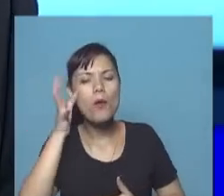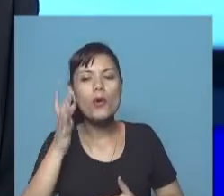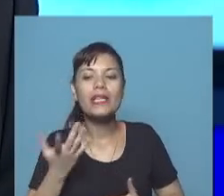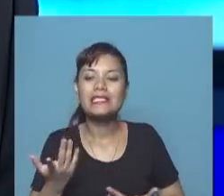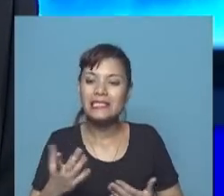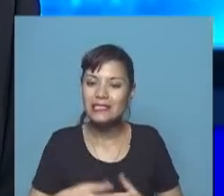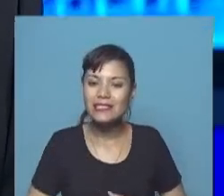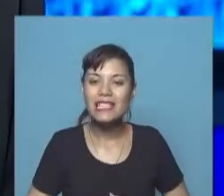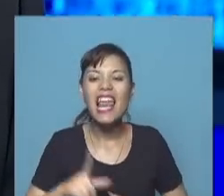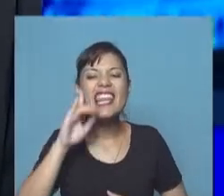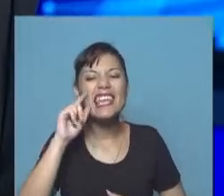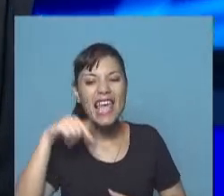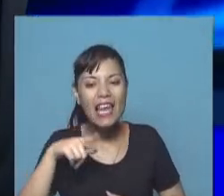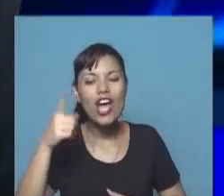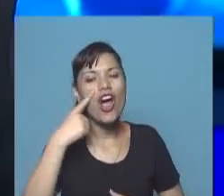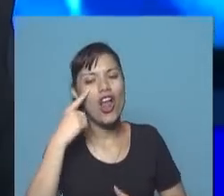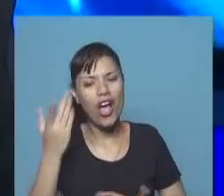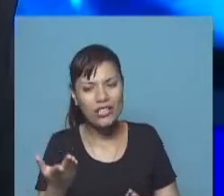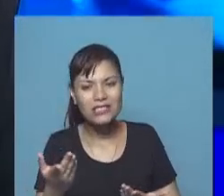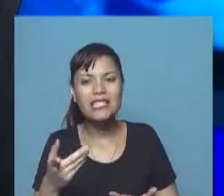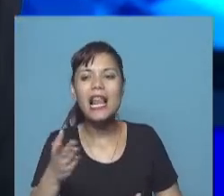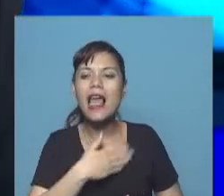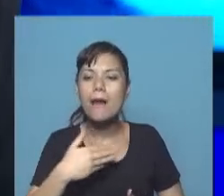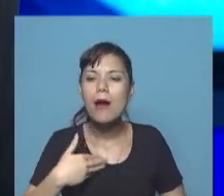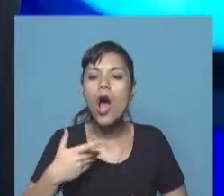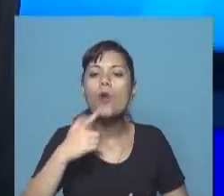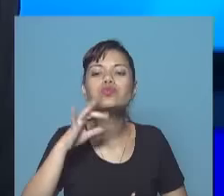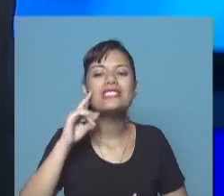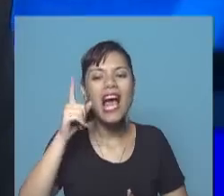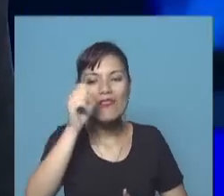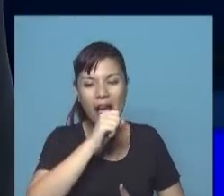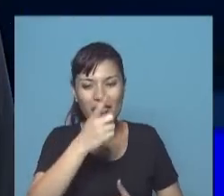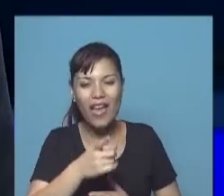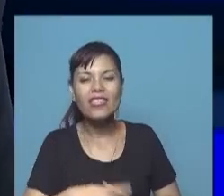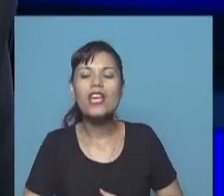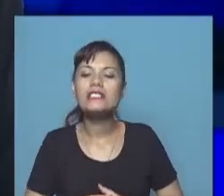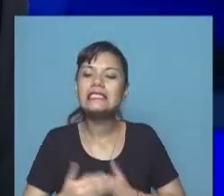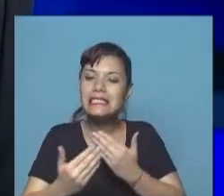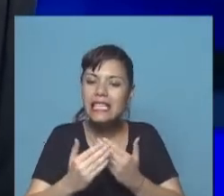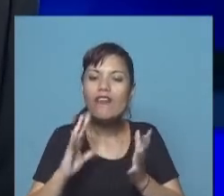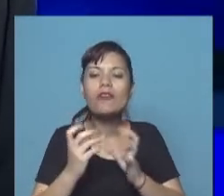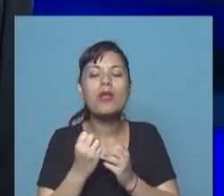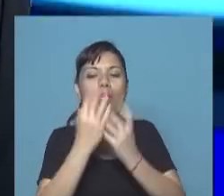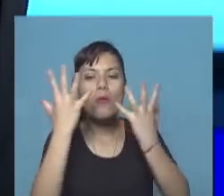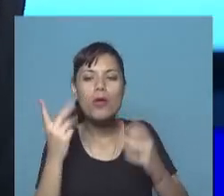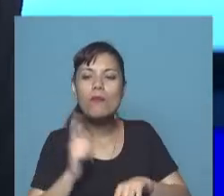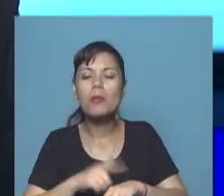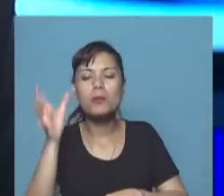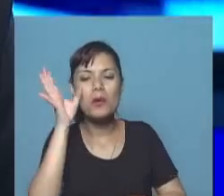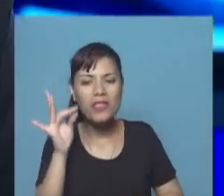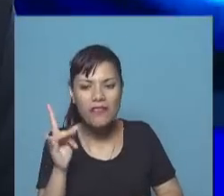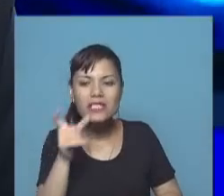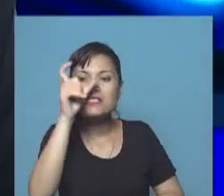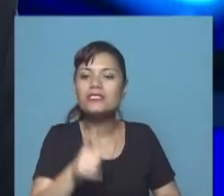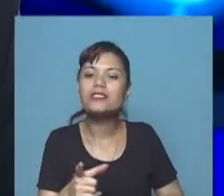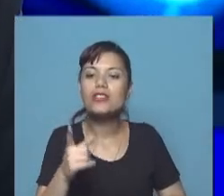sensible, Lilian Clark. Ustedes la conocen, la mamá de Gustavo Cerati. Estuvo cerca de una manera muy luminosa de momentos tan difíciles para un